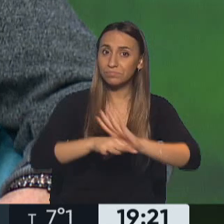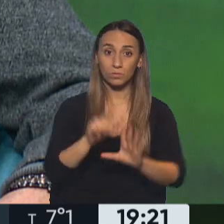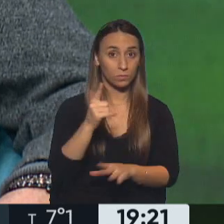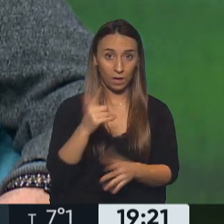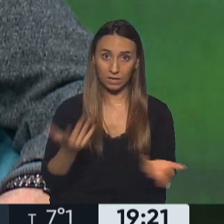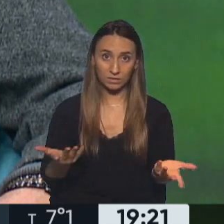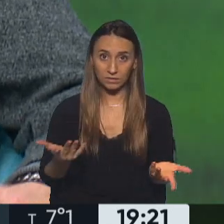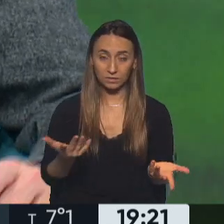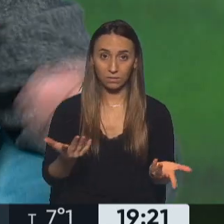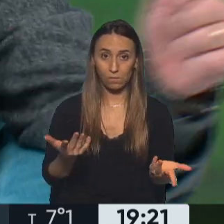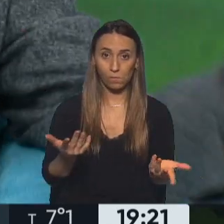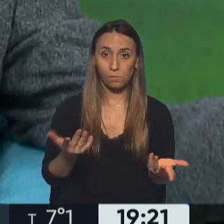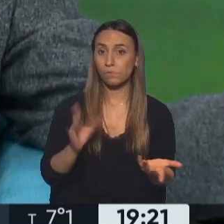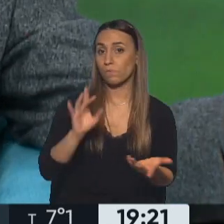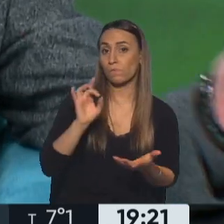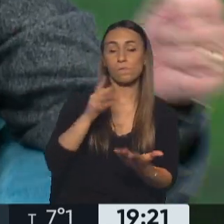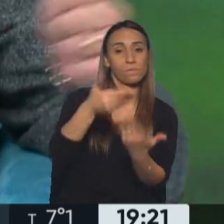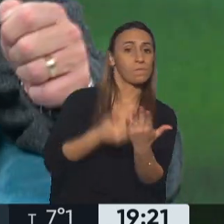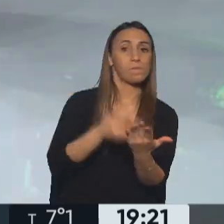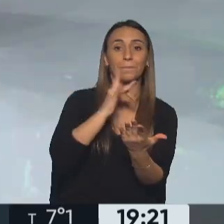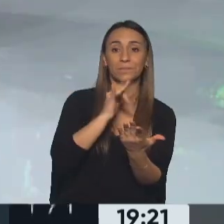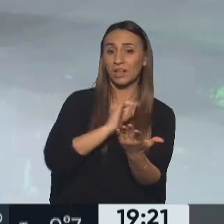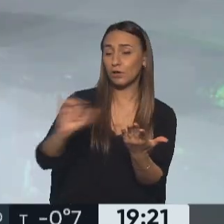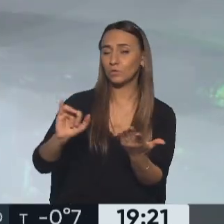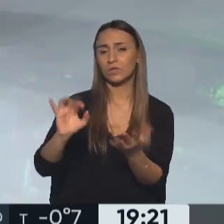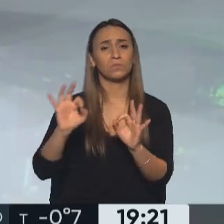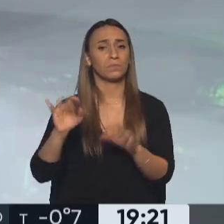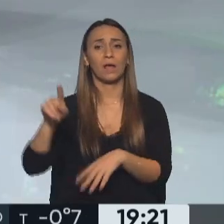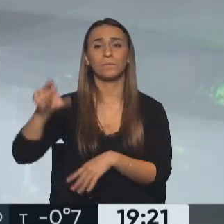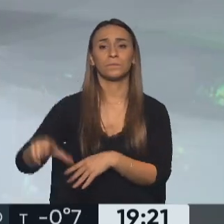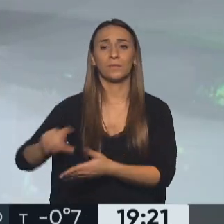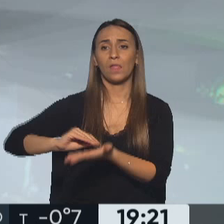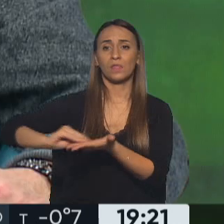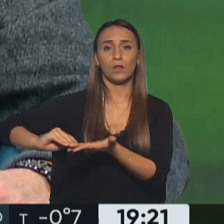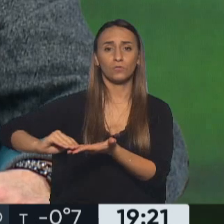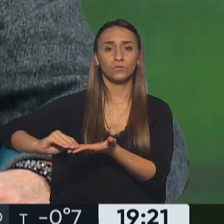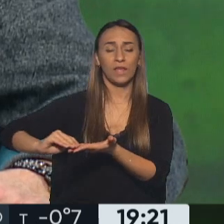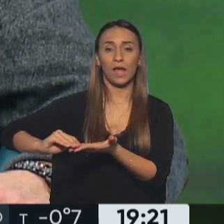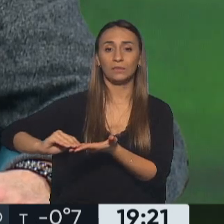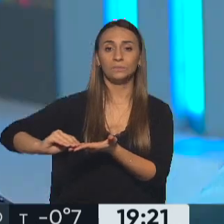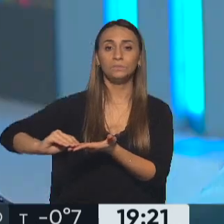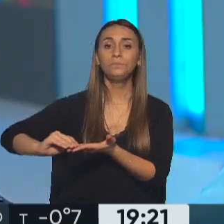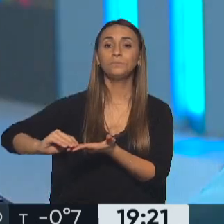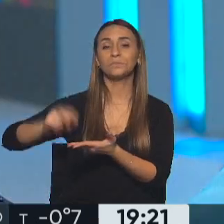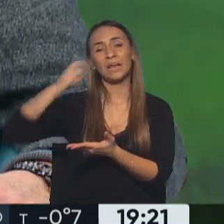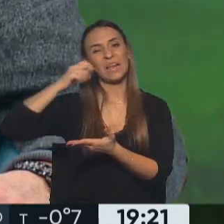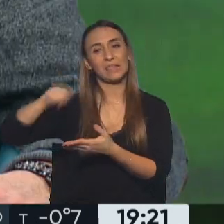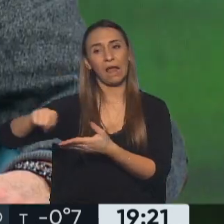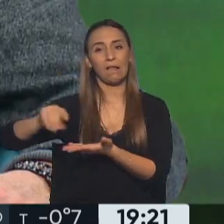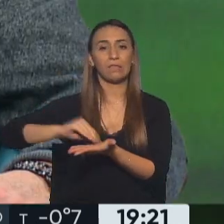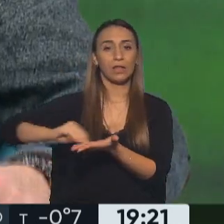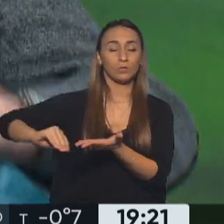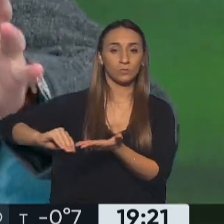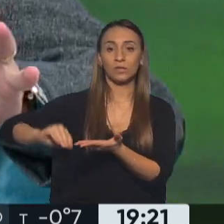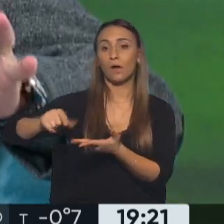que alcanzaba como para que un diputado una diputada en general de la coalición cívica se presentase la denuncia te abriese en la